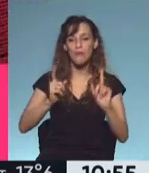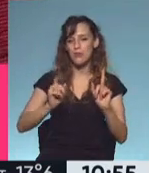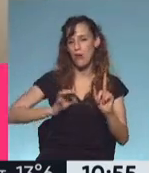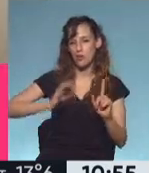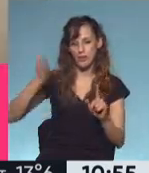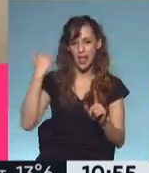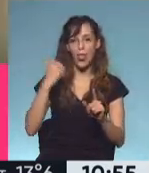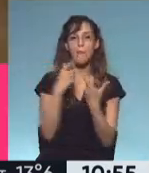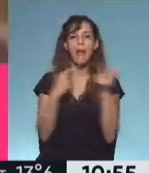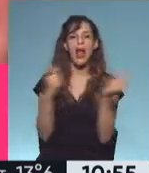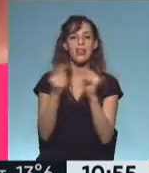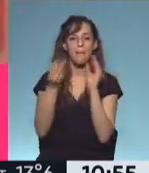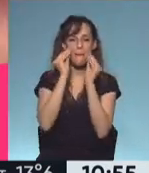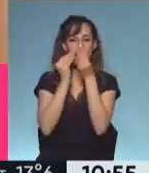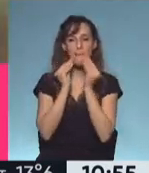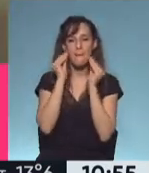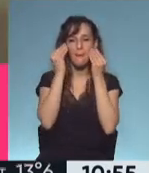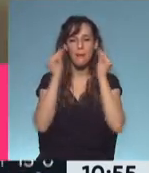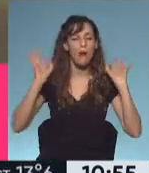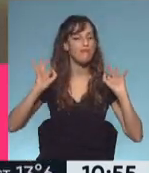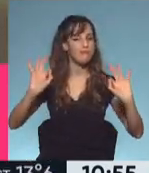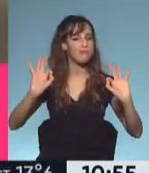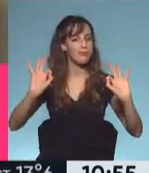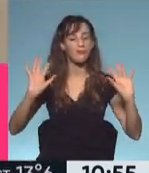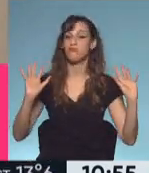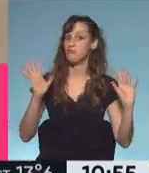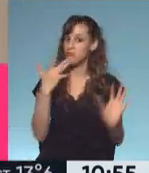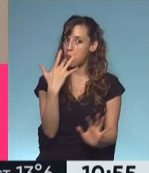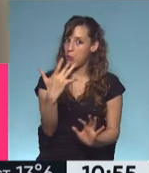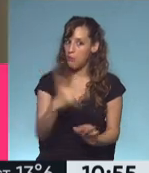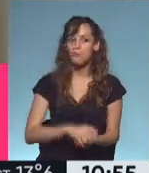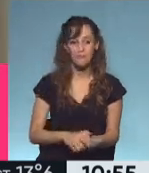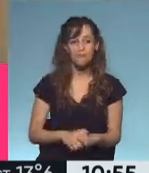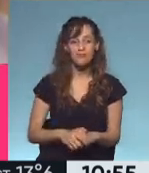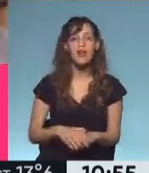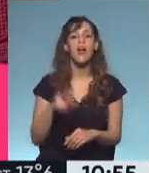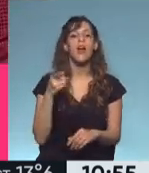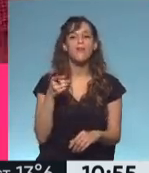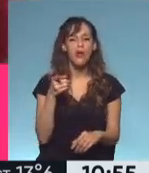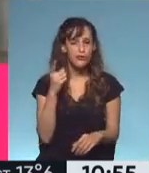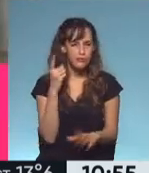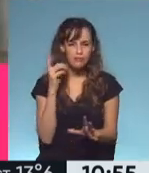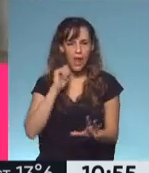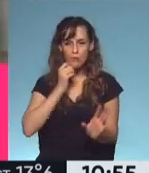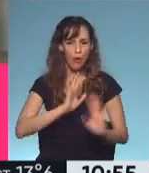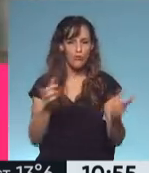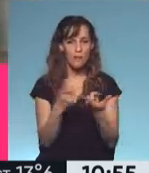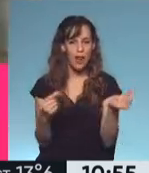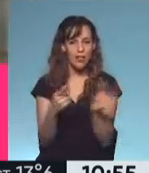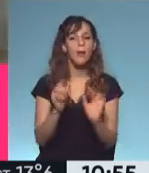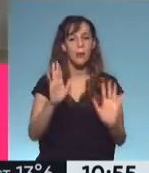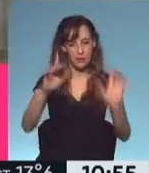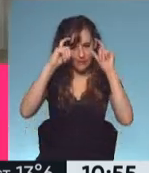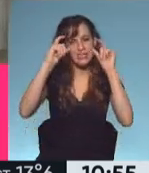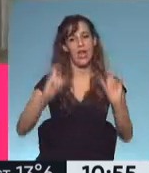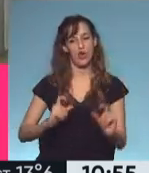esto, porque bueno. La creatividad da para todo. Te digo que tenés unas cosas bellísimas. Me las voy a sacar ahora igual,